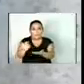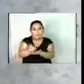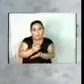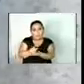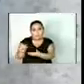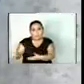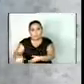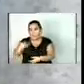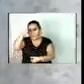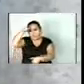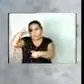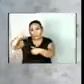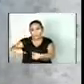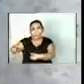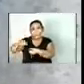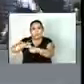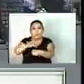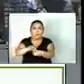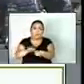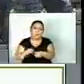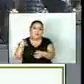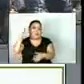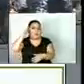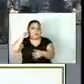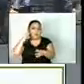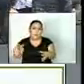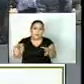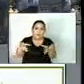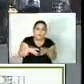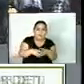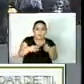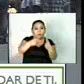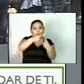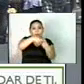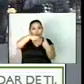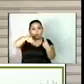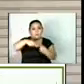de la adjudicación uniéndose al bloque del partido Gana